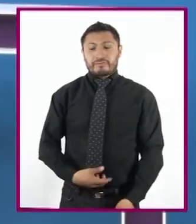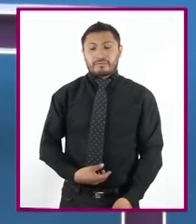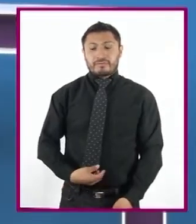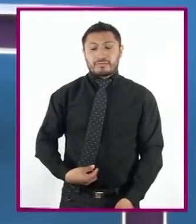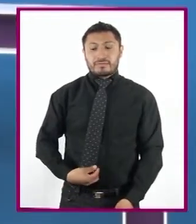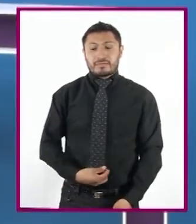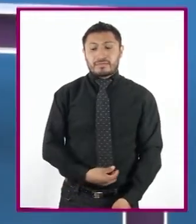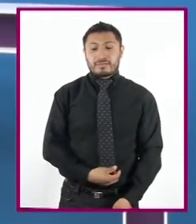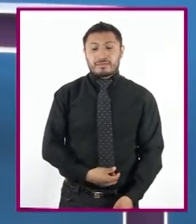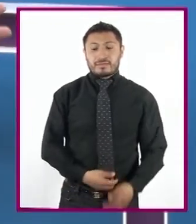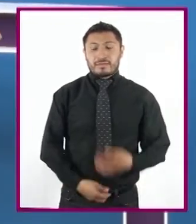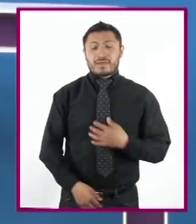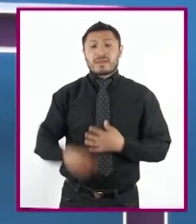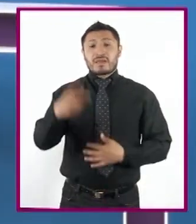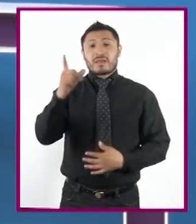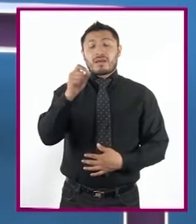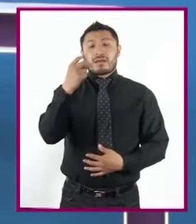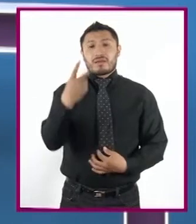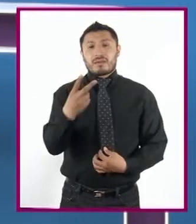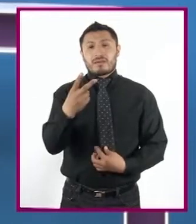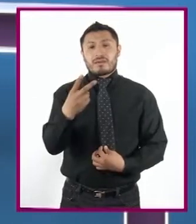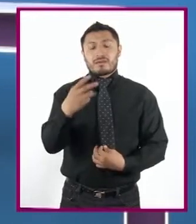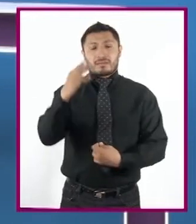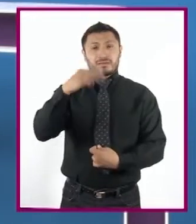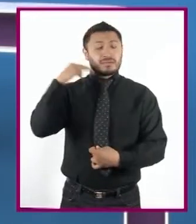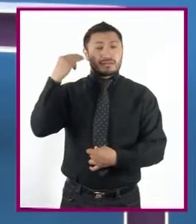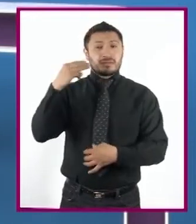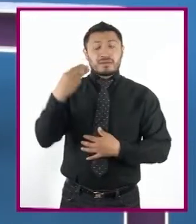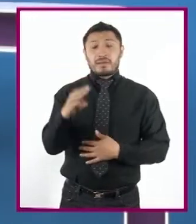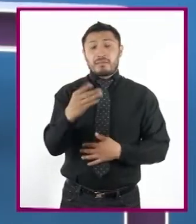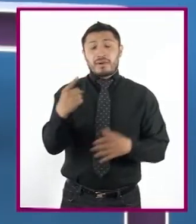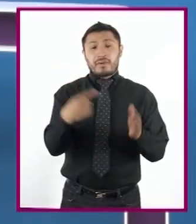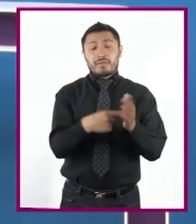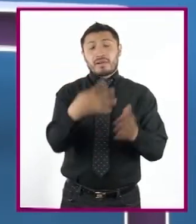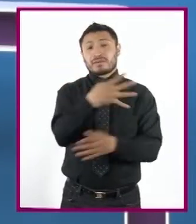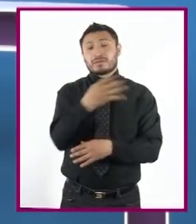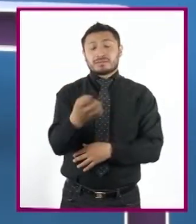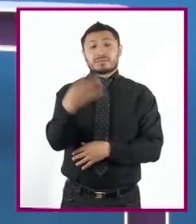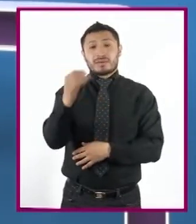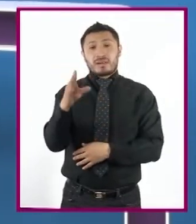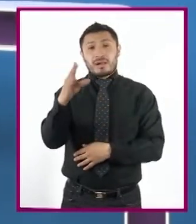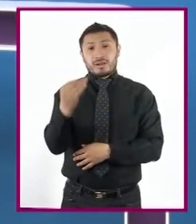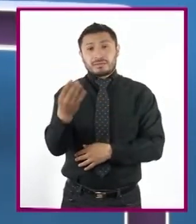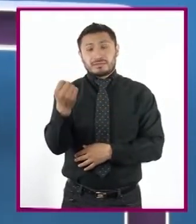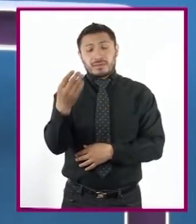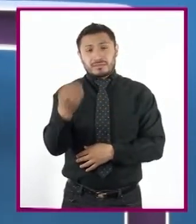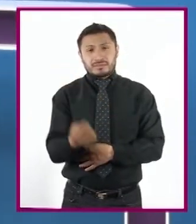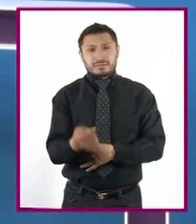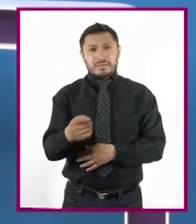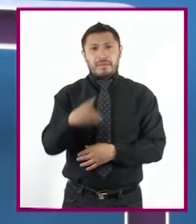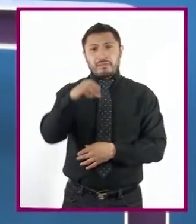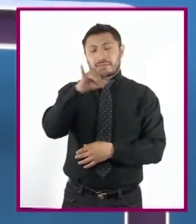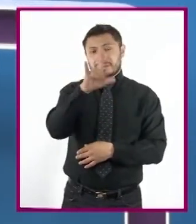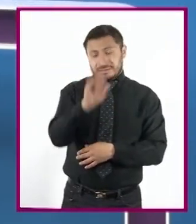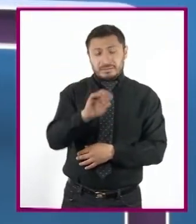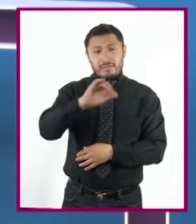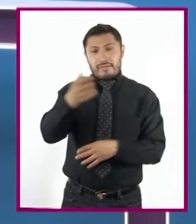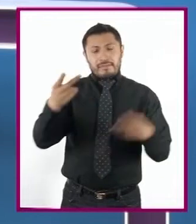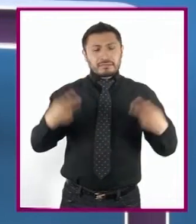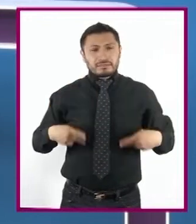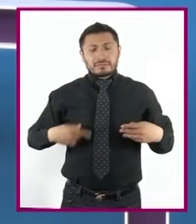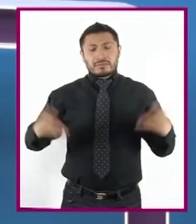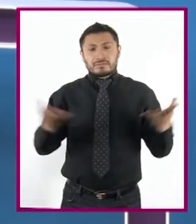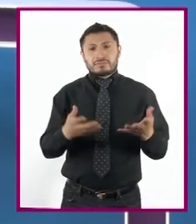El 22 de mayo de 1909, por iniciativa de Madero y otros personajes como Francisco Vázquez, se creó el